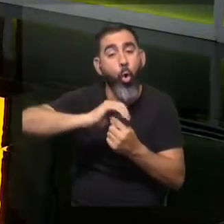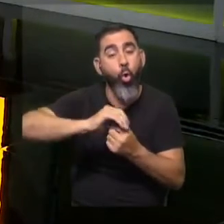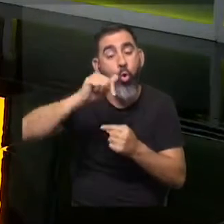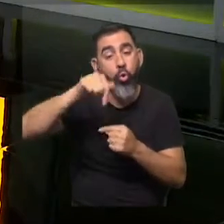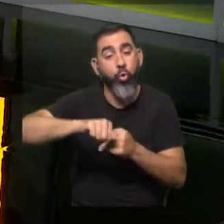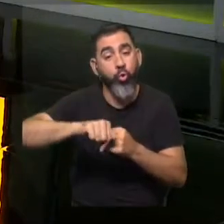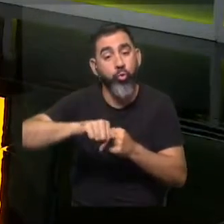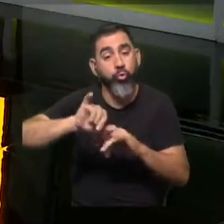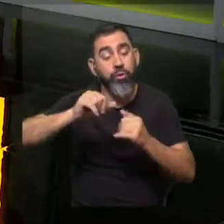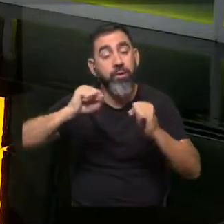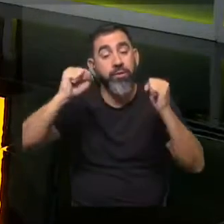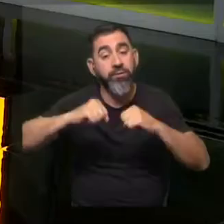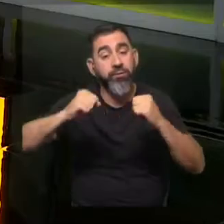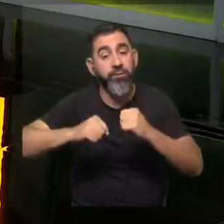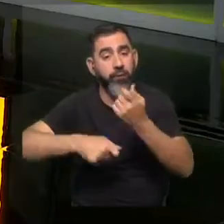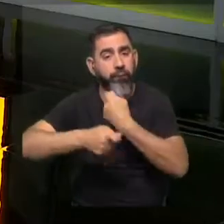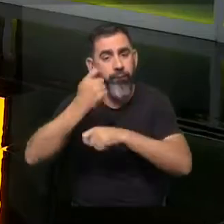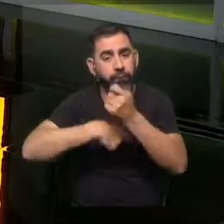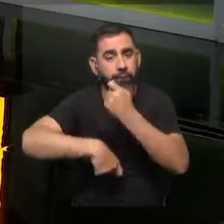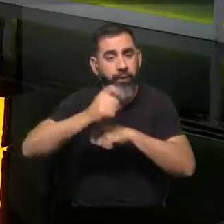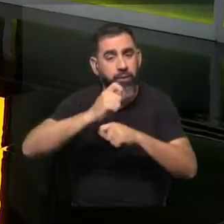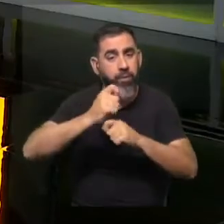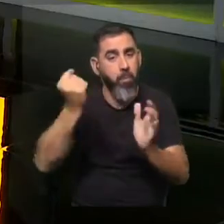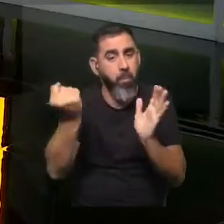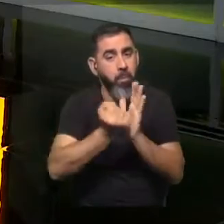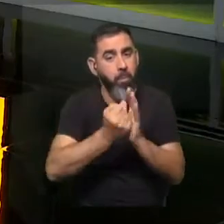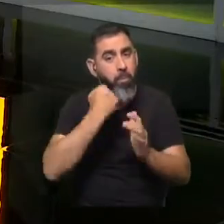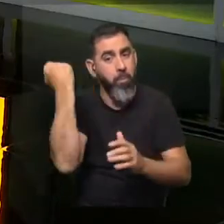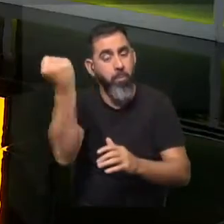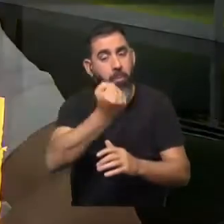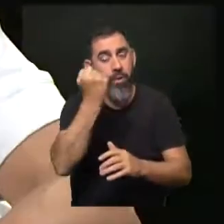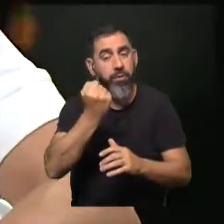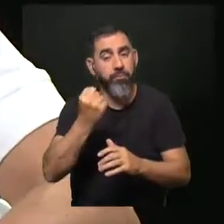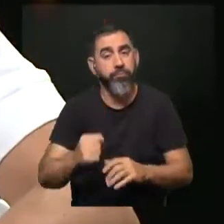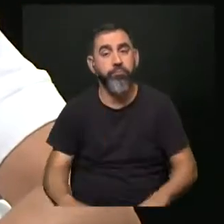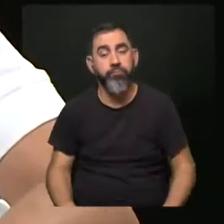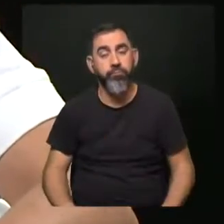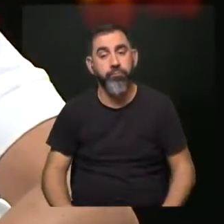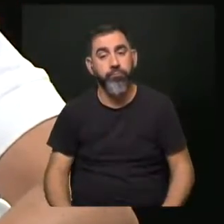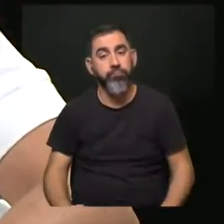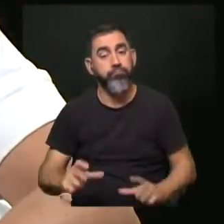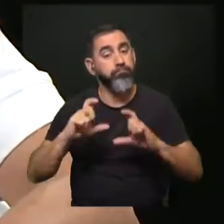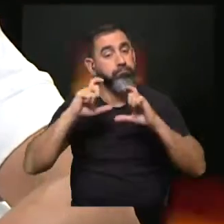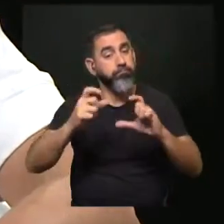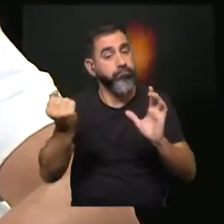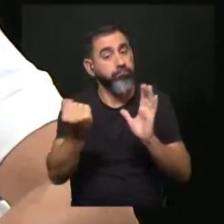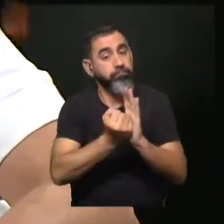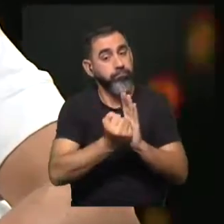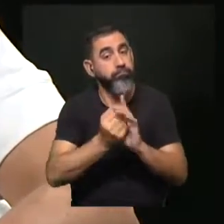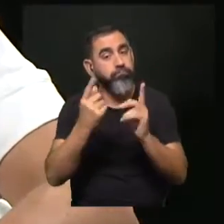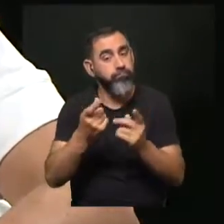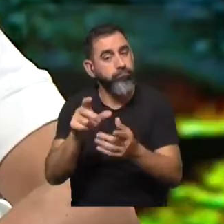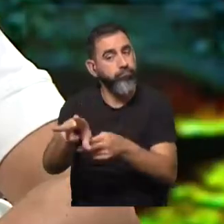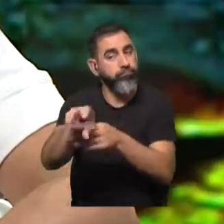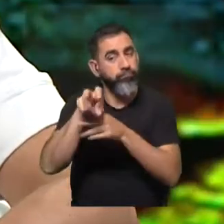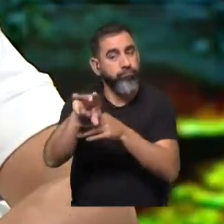es una cerveza que se comercializa incluso bajo una gran marca. Bajo una gran marca, bajo una gran patente y bajo una gran cantidad de regalías para